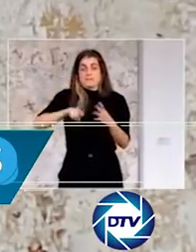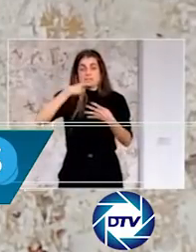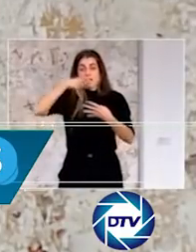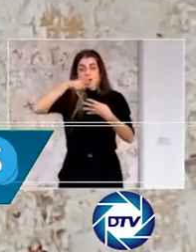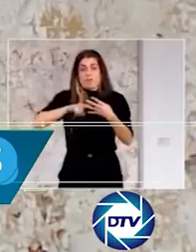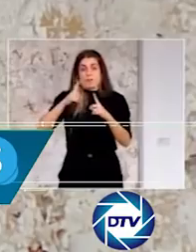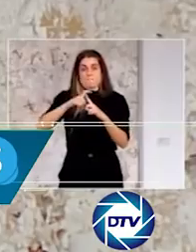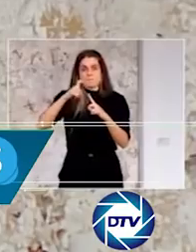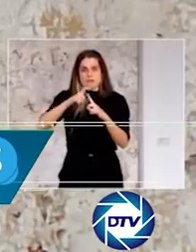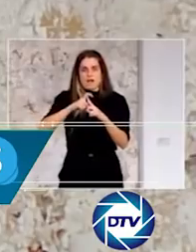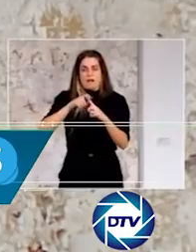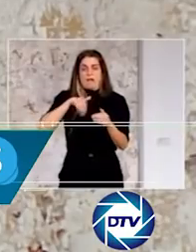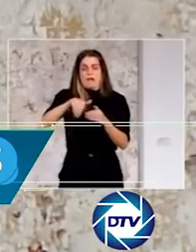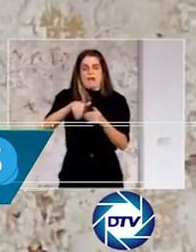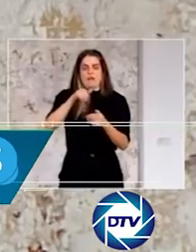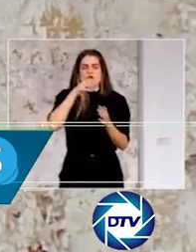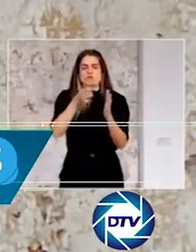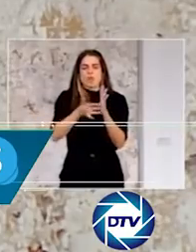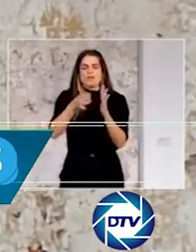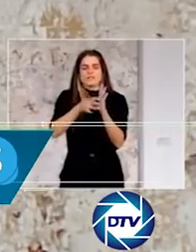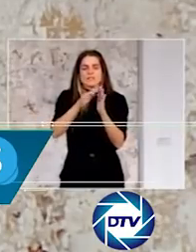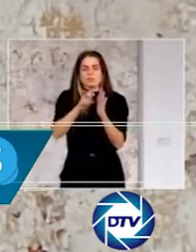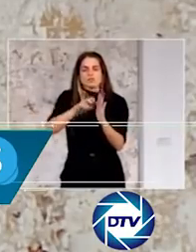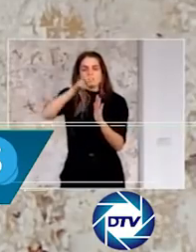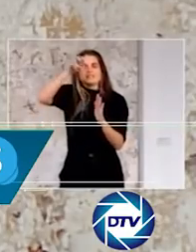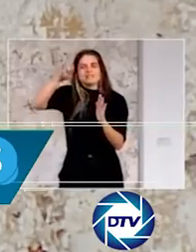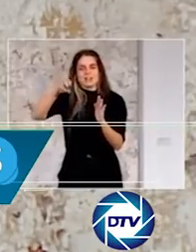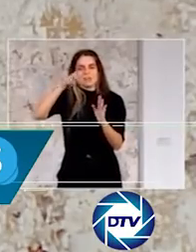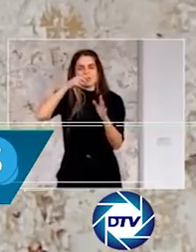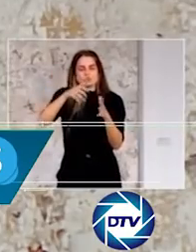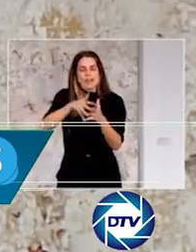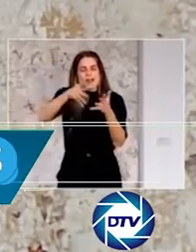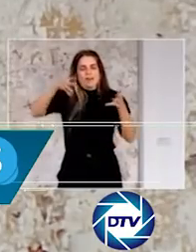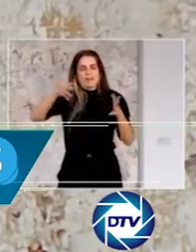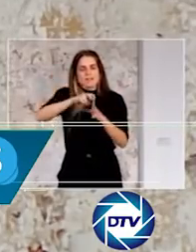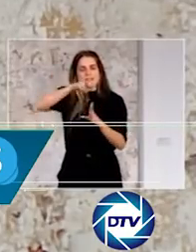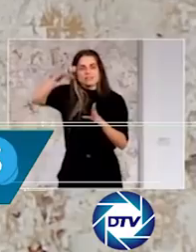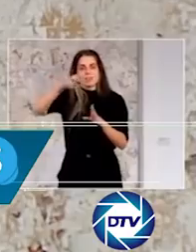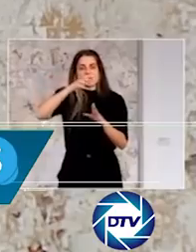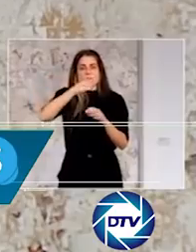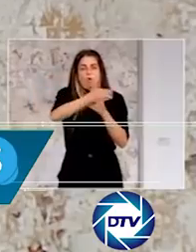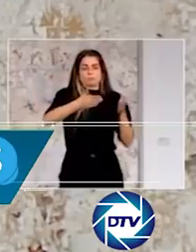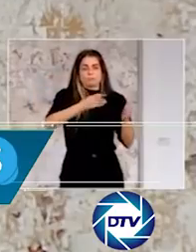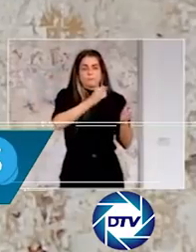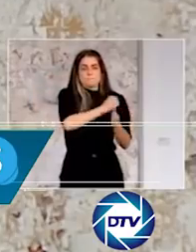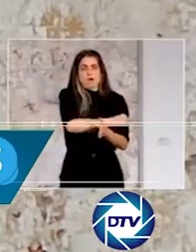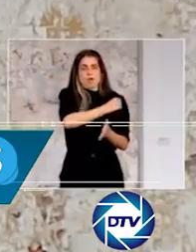de Pablo Iglesias, sino tener una información sensible sobre la seguridad nacional española